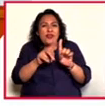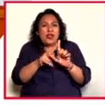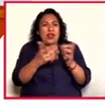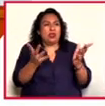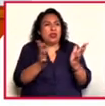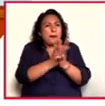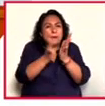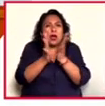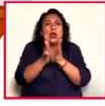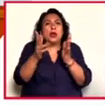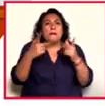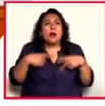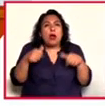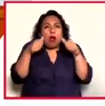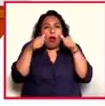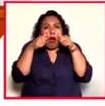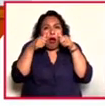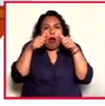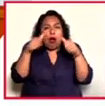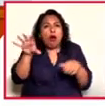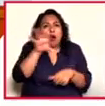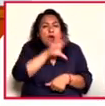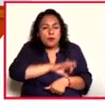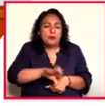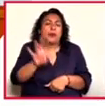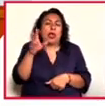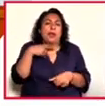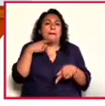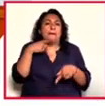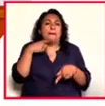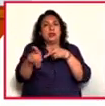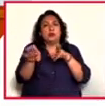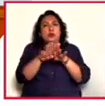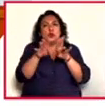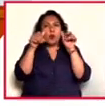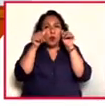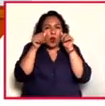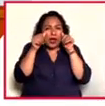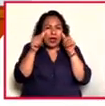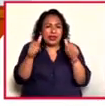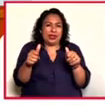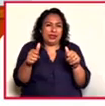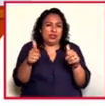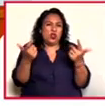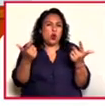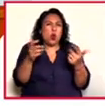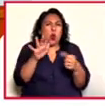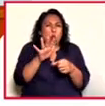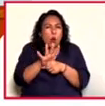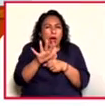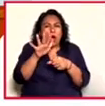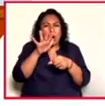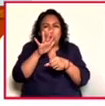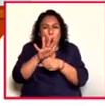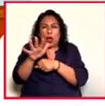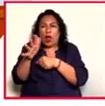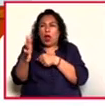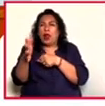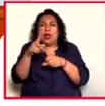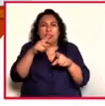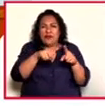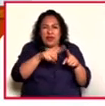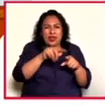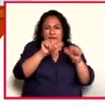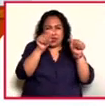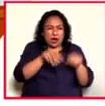cautive, pues empezamos como a poner atención a qué recursos de todas las demás artes, qué